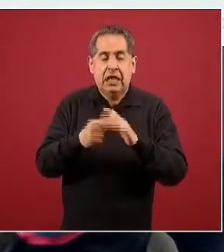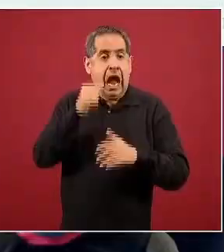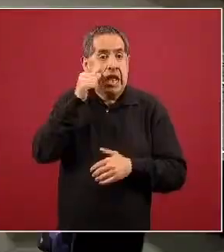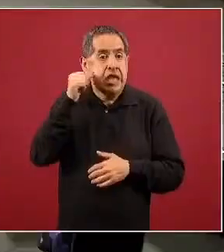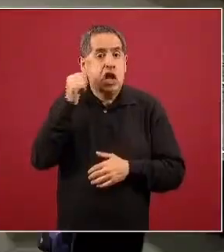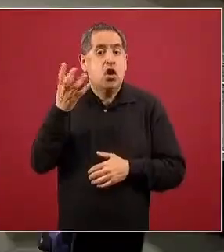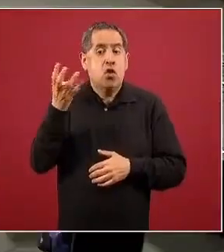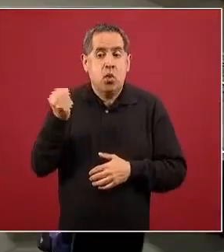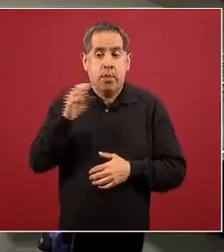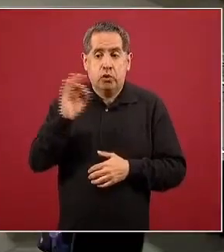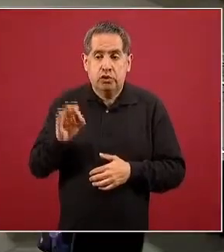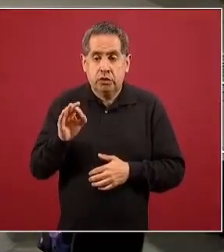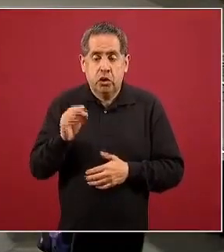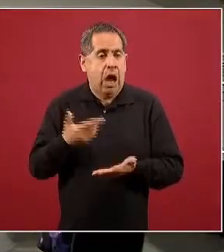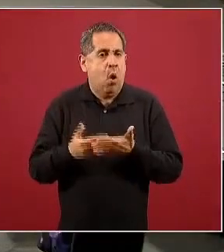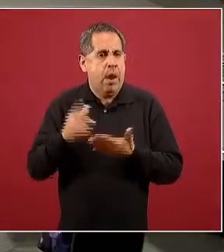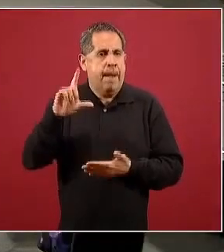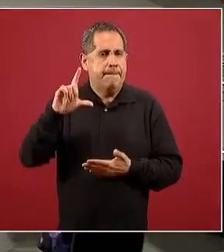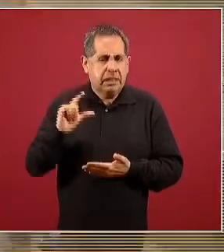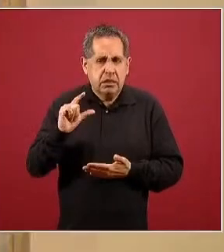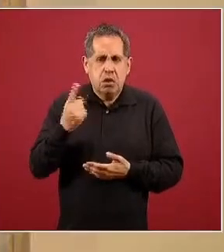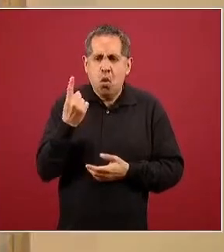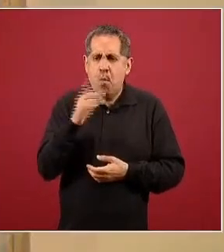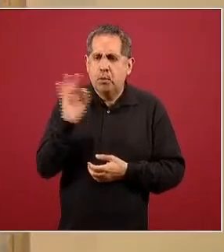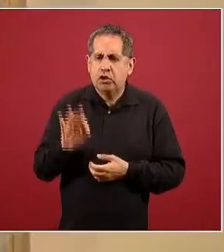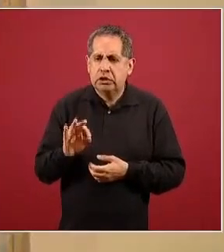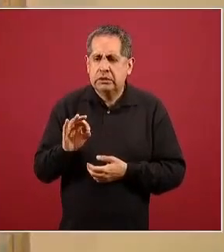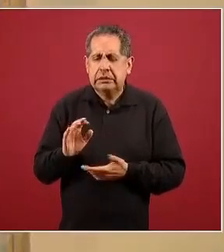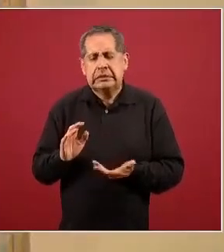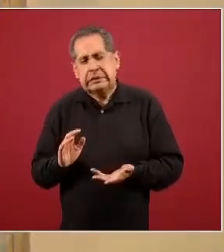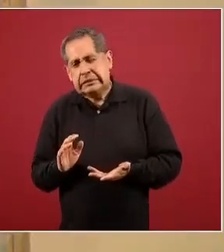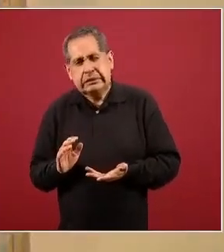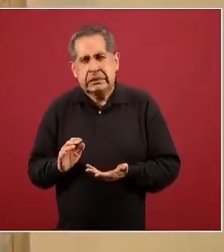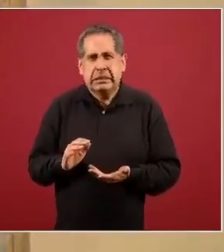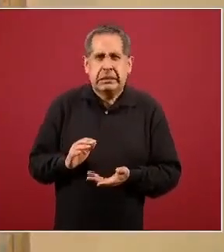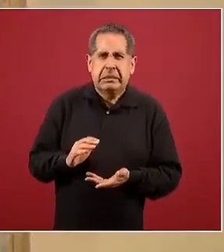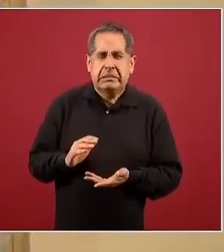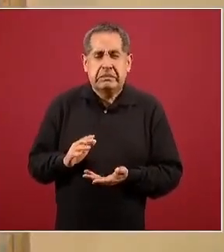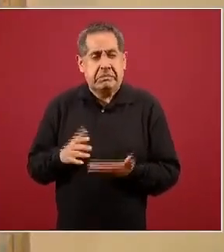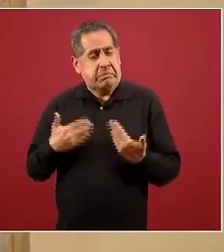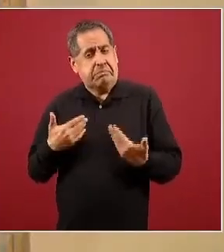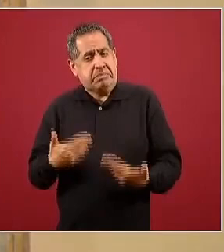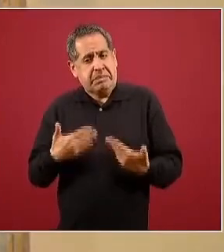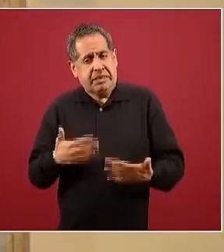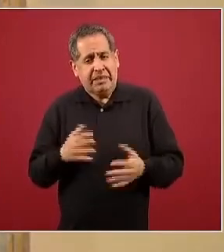era el 9%. Hay una disminución del 1%. No lo tomaría como algo,